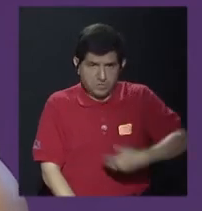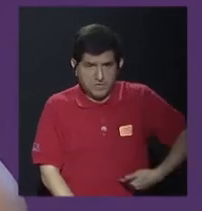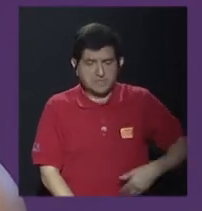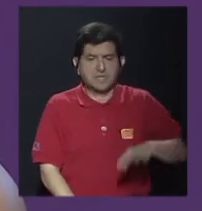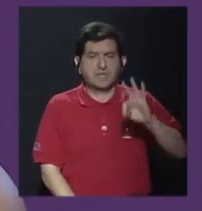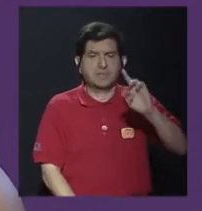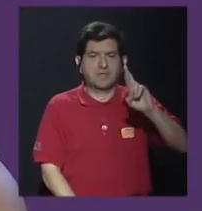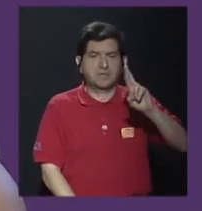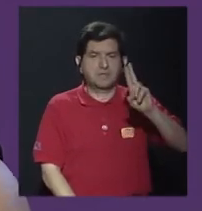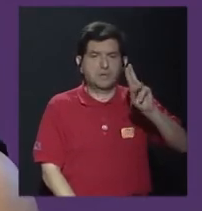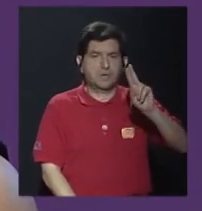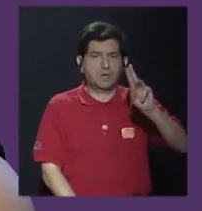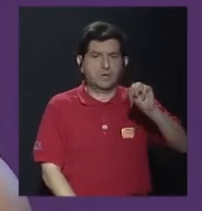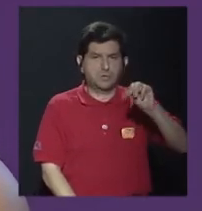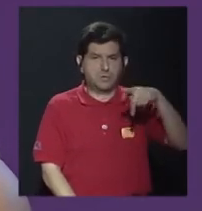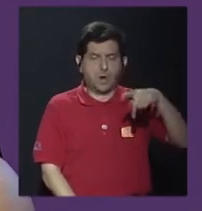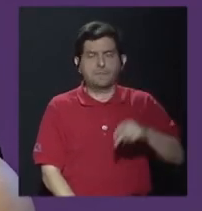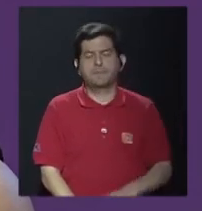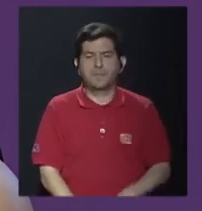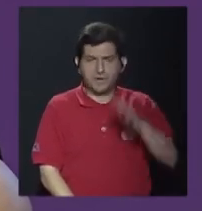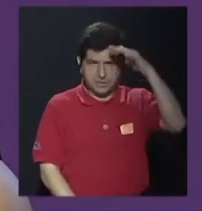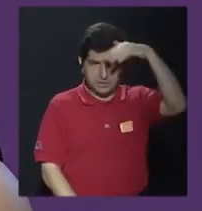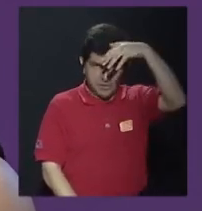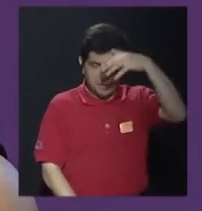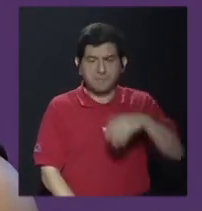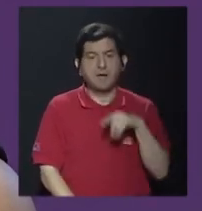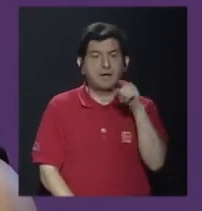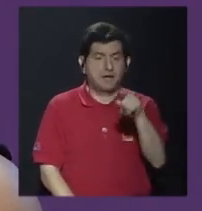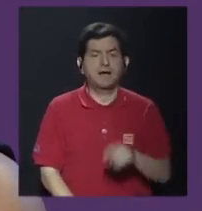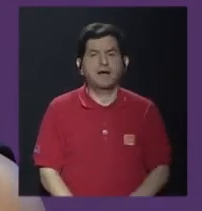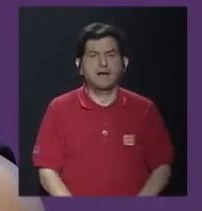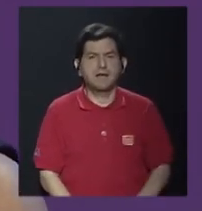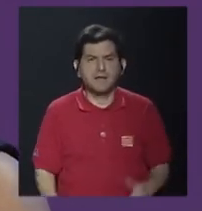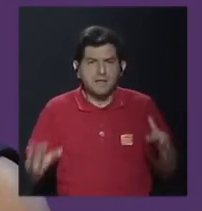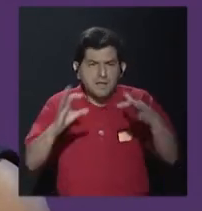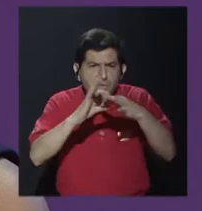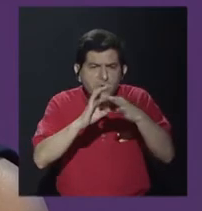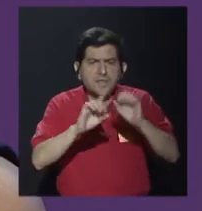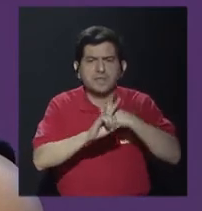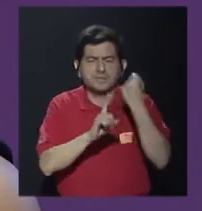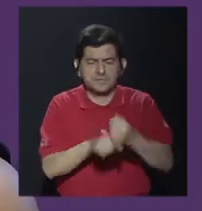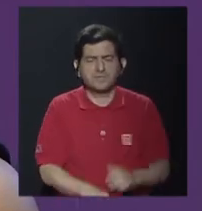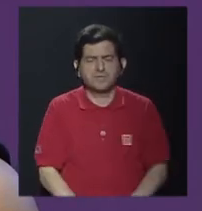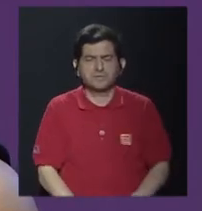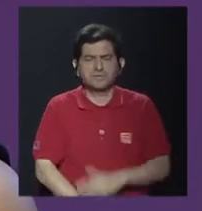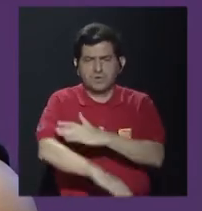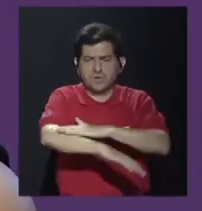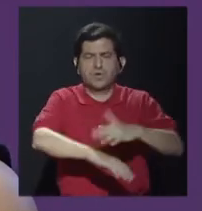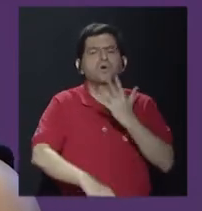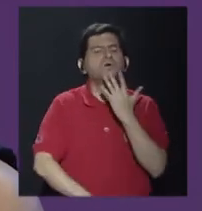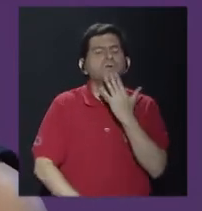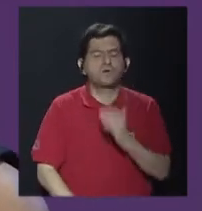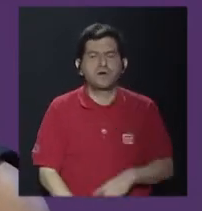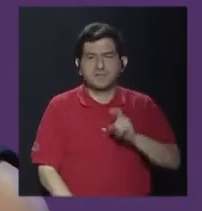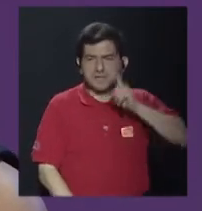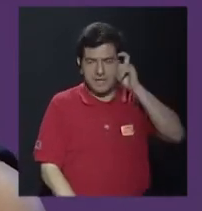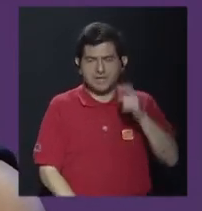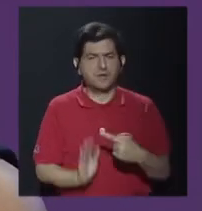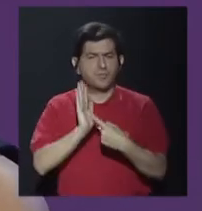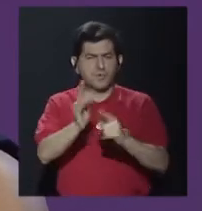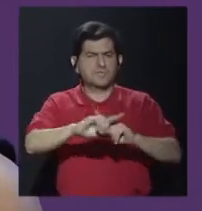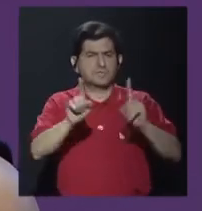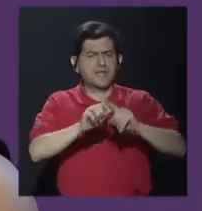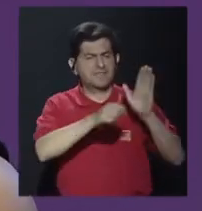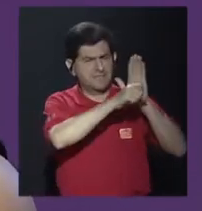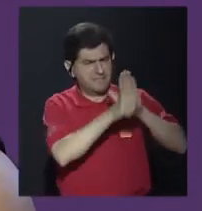Trump. Ahí las intersecciones, ¿verdad?, la interseccionalidad de raza, género, que nos hablan de opresiones